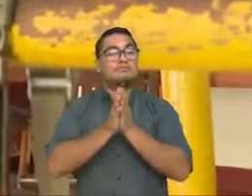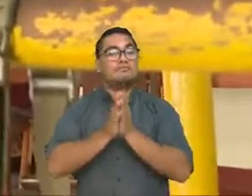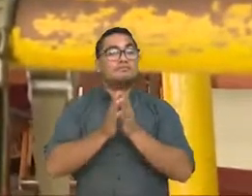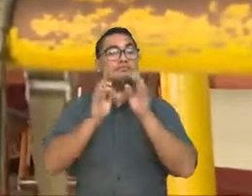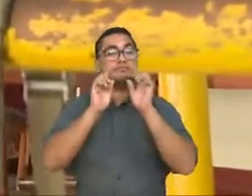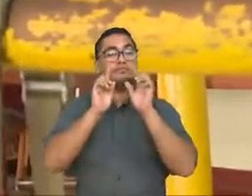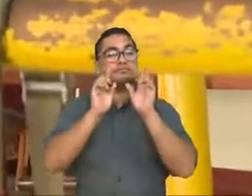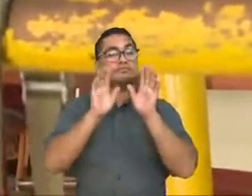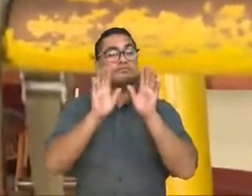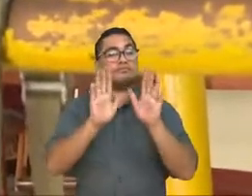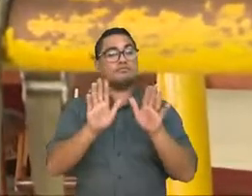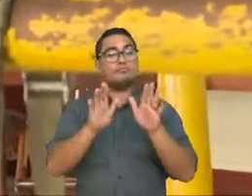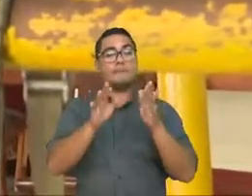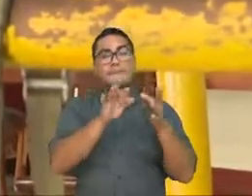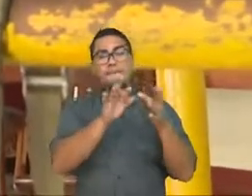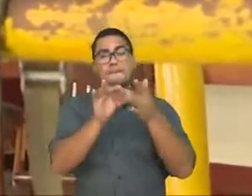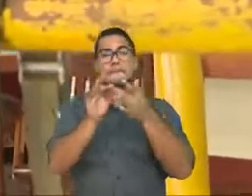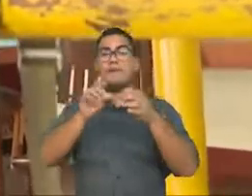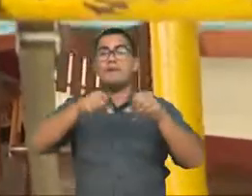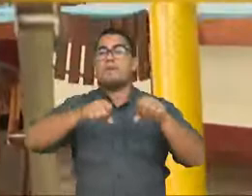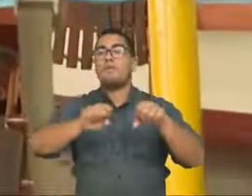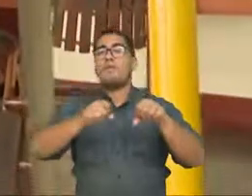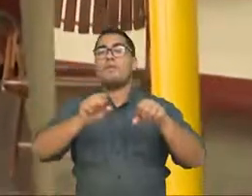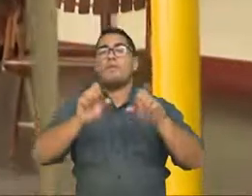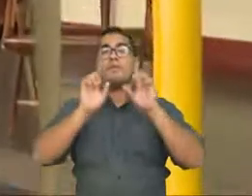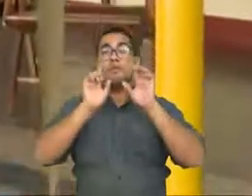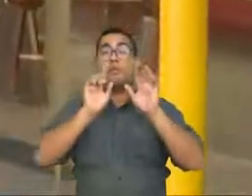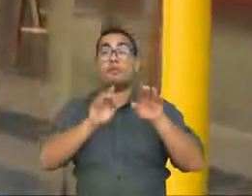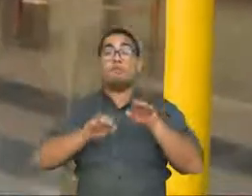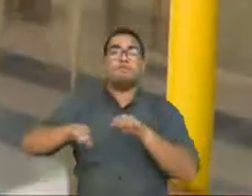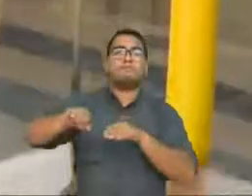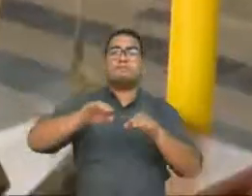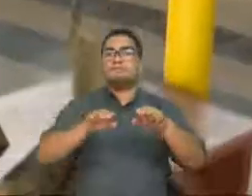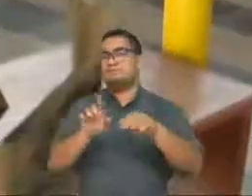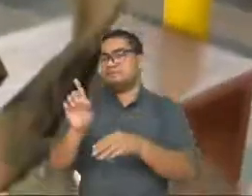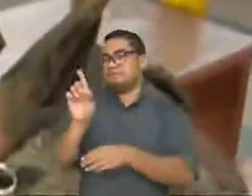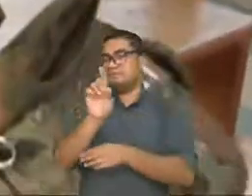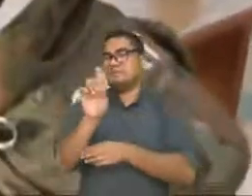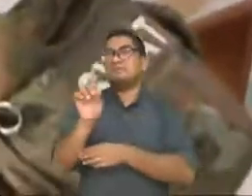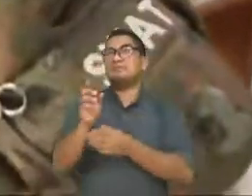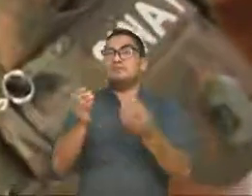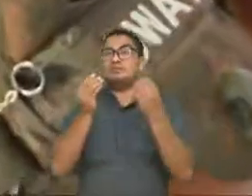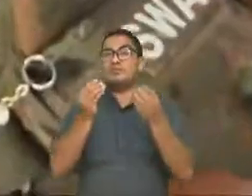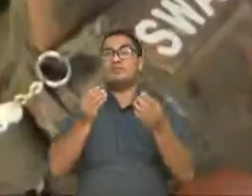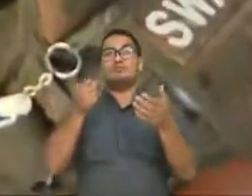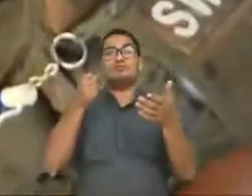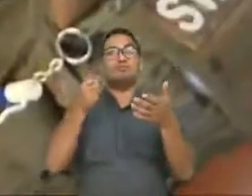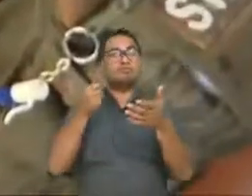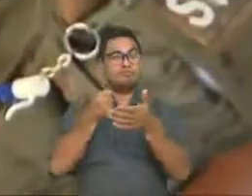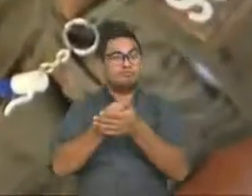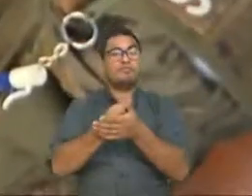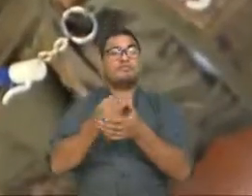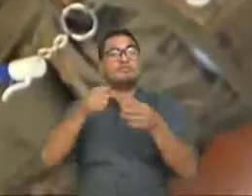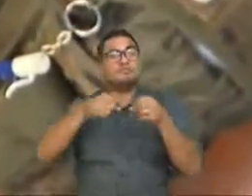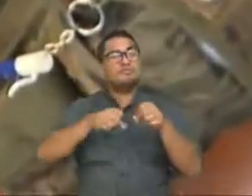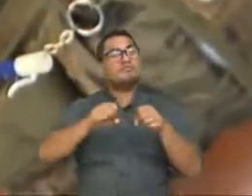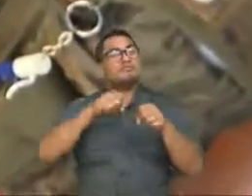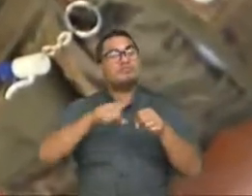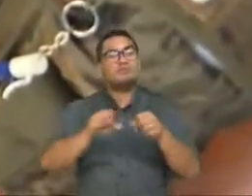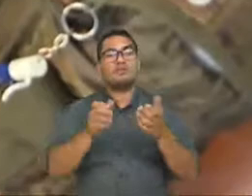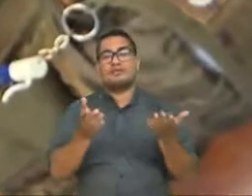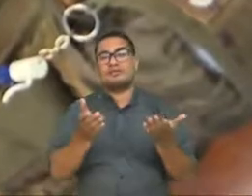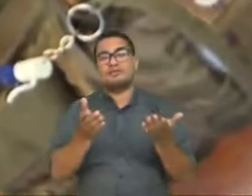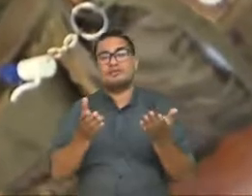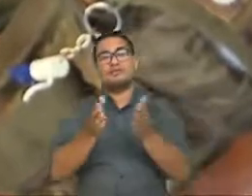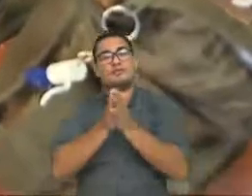precaución, especialmente con los motorizados, que es en donde nosotros tenemos la mayor cantidad de accidentados, los motorizados, ¿verdad? Que